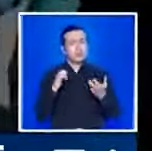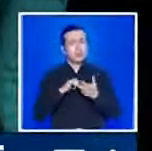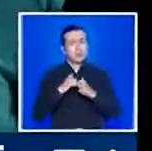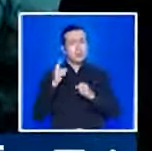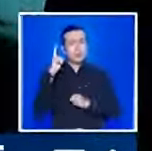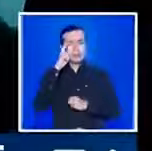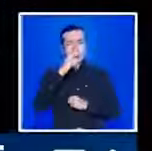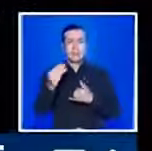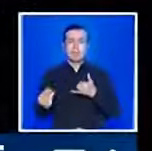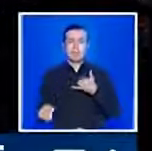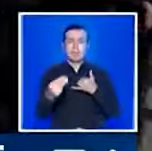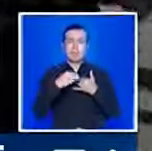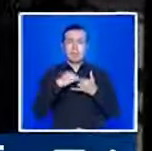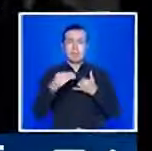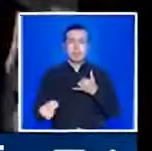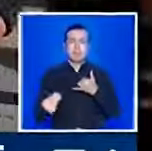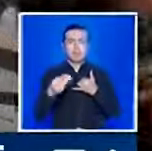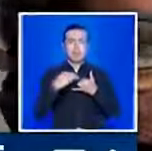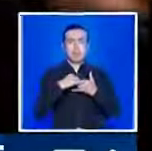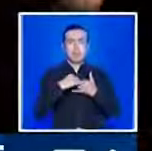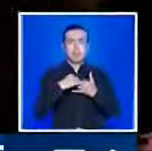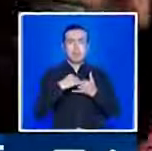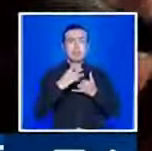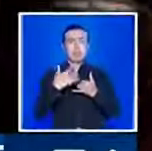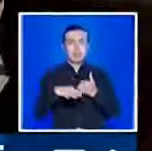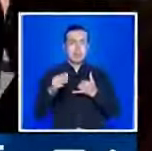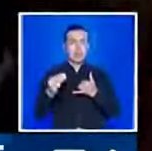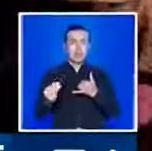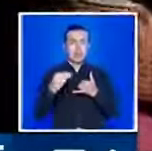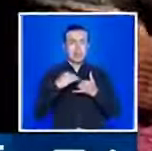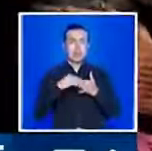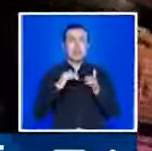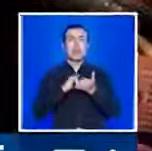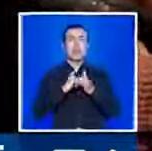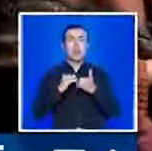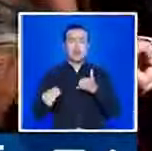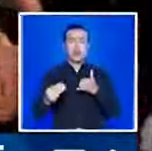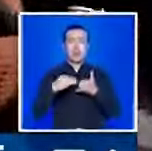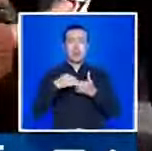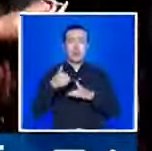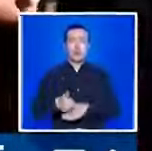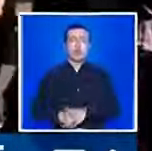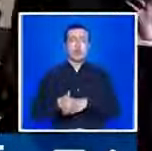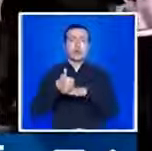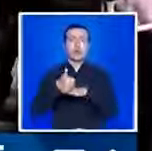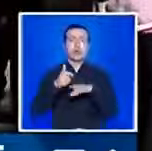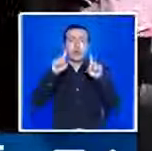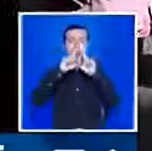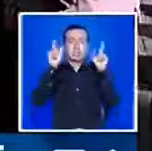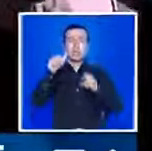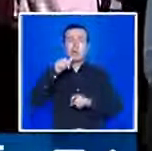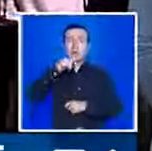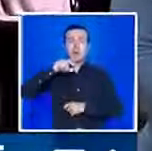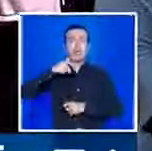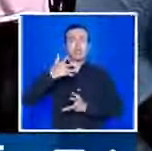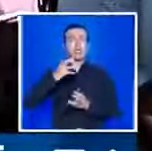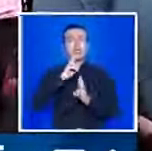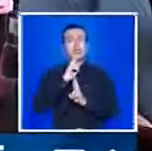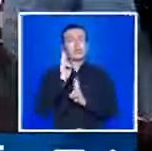enviado un mensaje este momento a través de el WhatsApp, las autoridades de la empresa de agua potable que quieren dar una